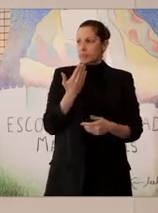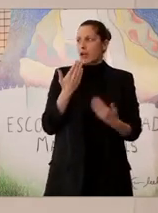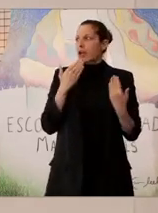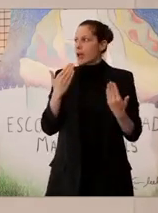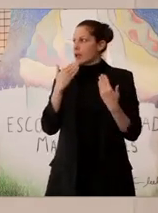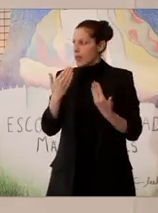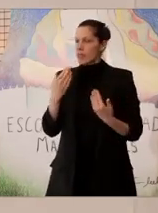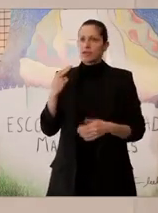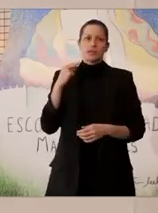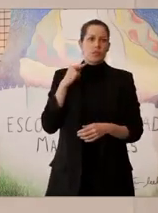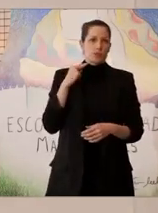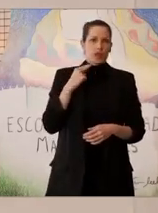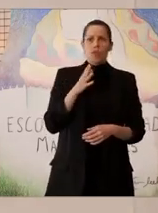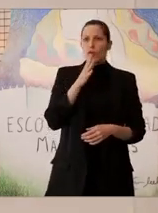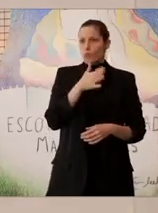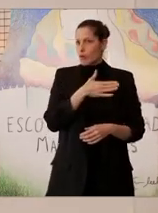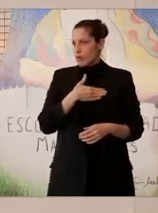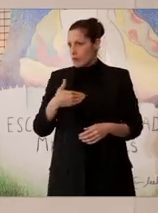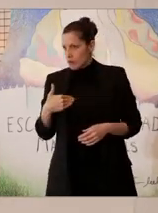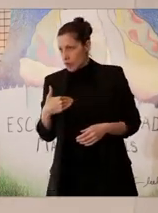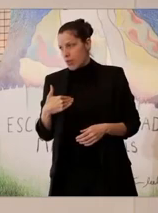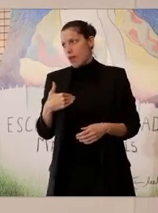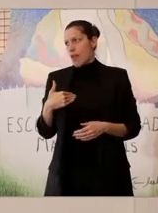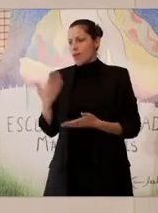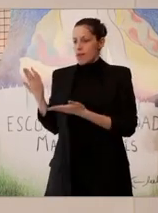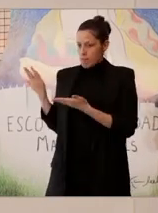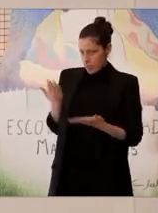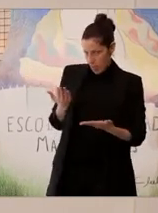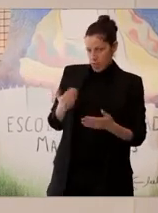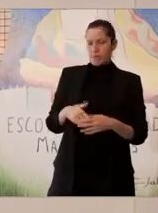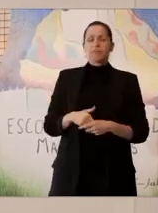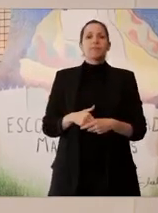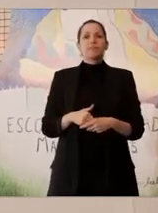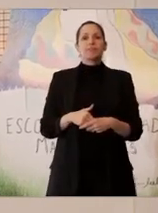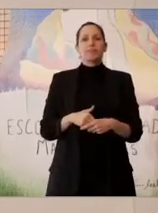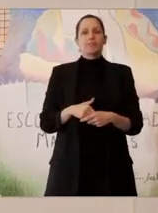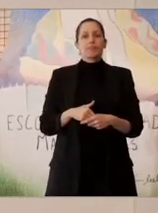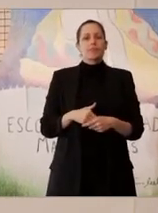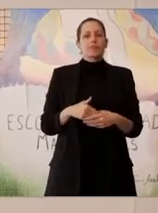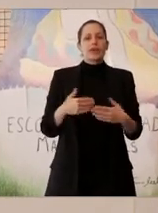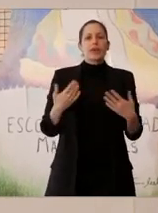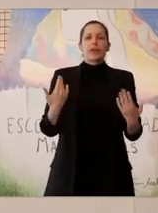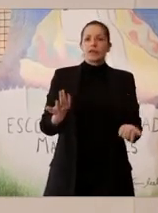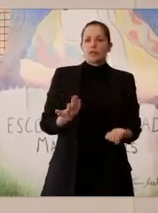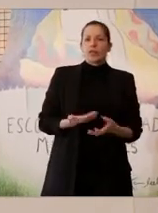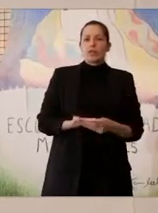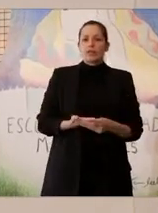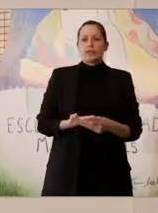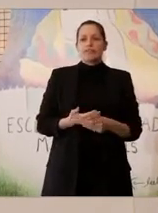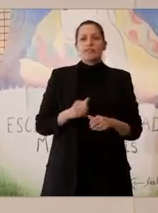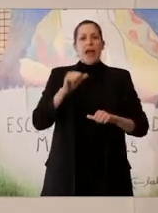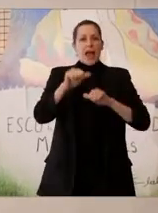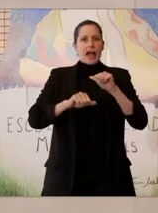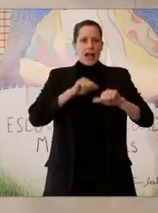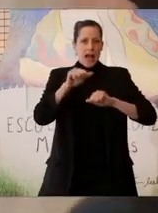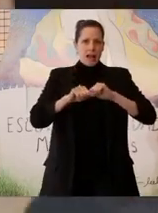Diputación y a Rosa por querer contar conmigo. Un placer, como siempre. Y bueno, vamos a ver. En la carrera fiscal, lo primero que tenemos que tener en